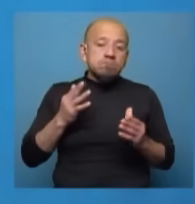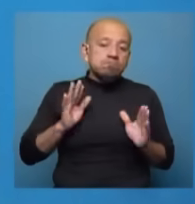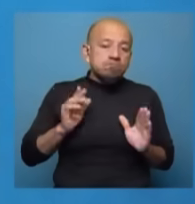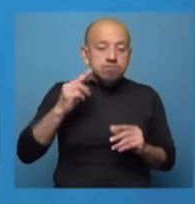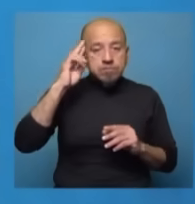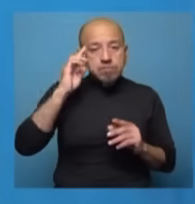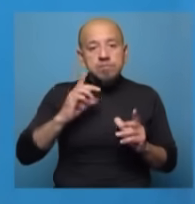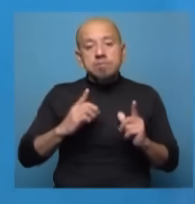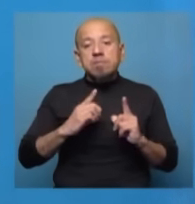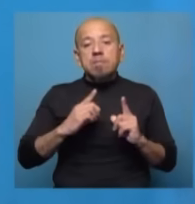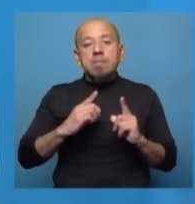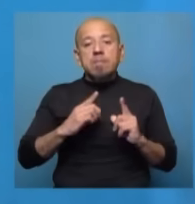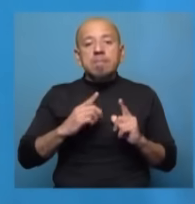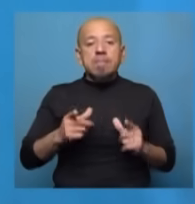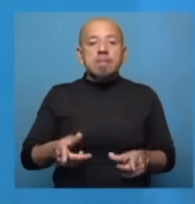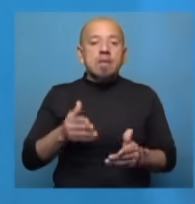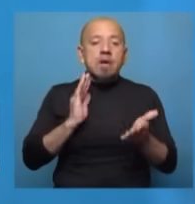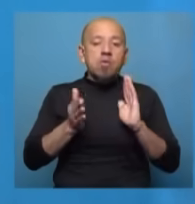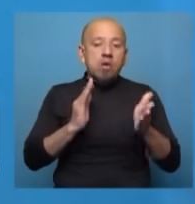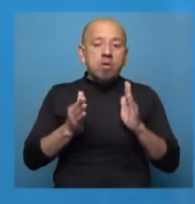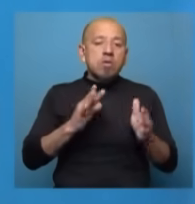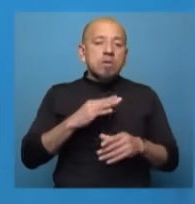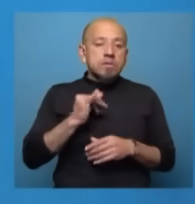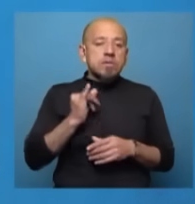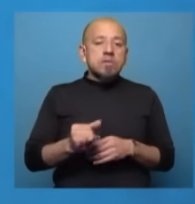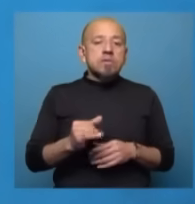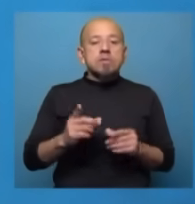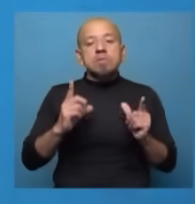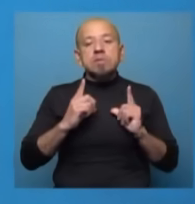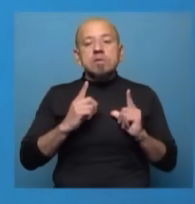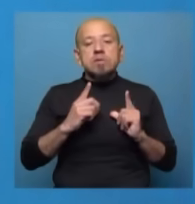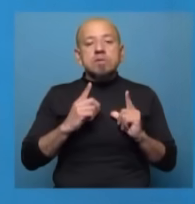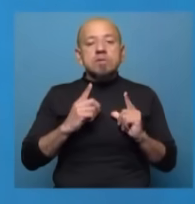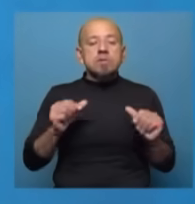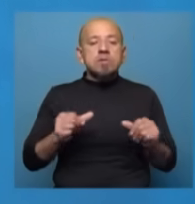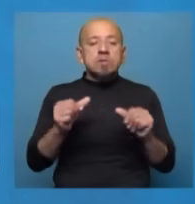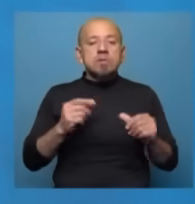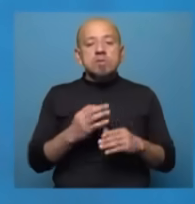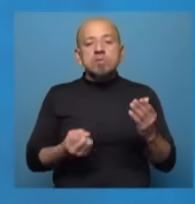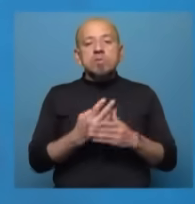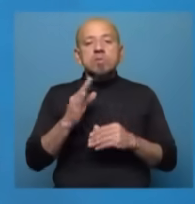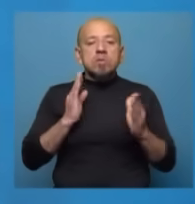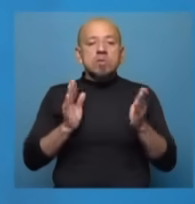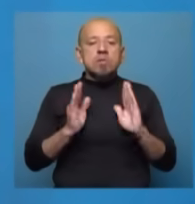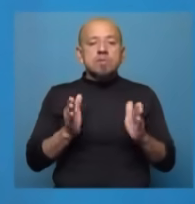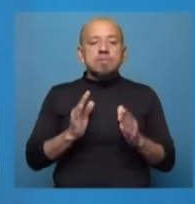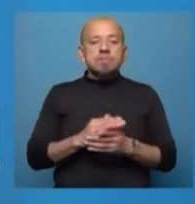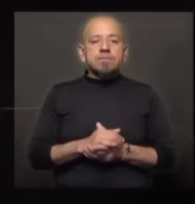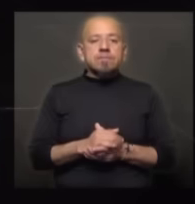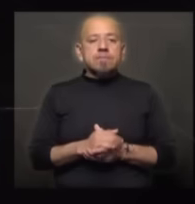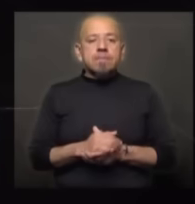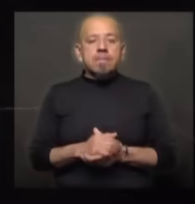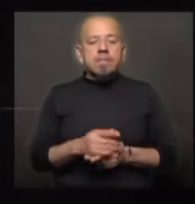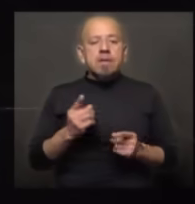bueno esperando a ver defensor va a tener siempre así que esperando qu hace la nueva defensa este caso tuvo distintas